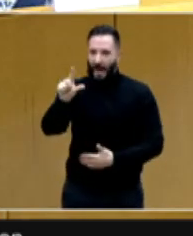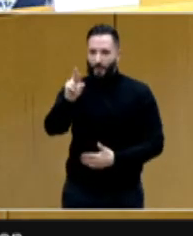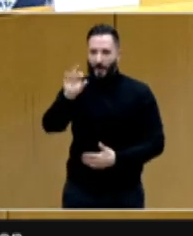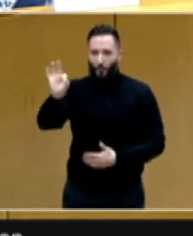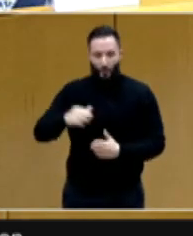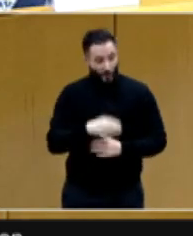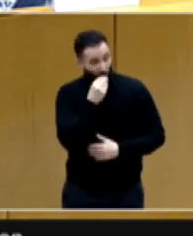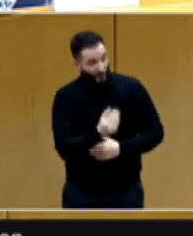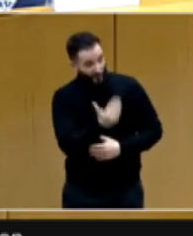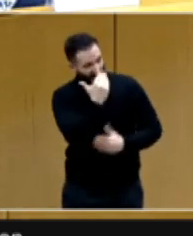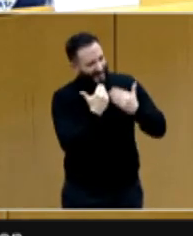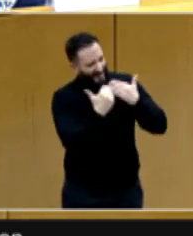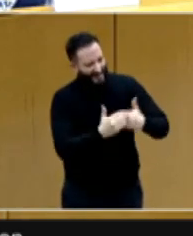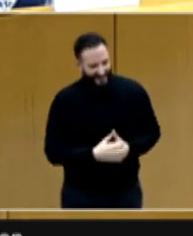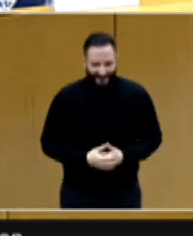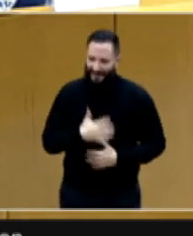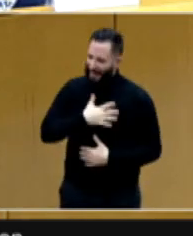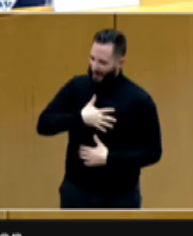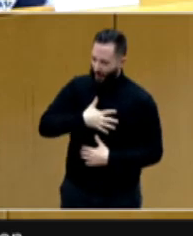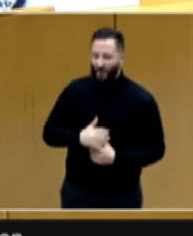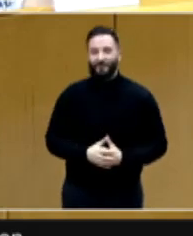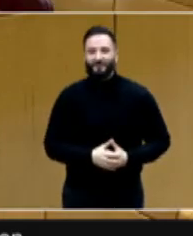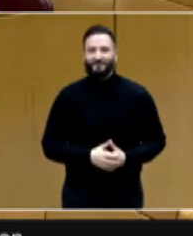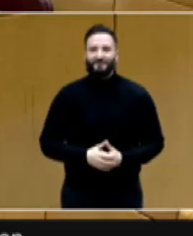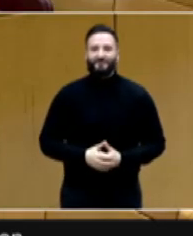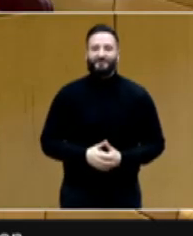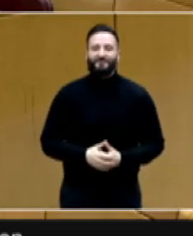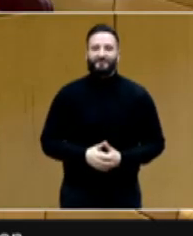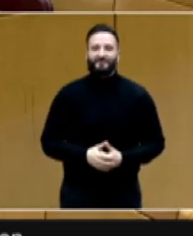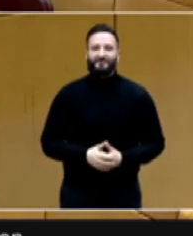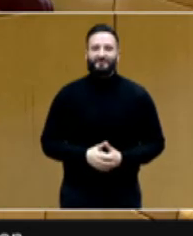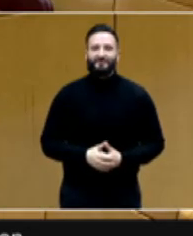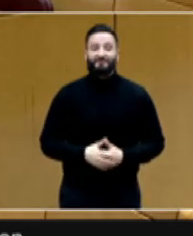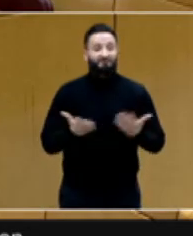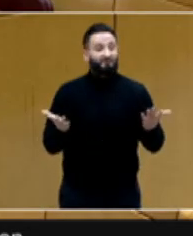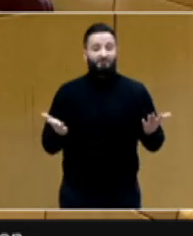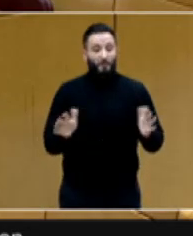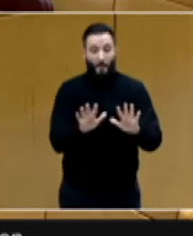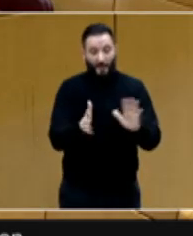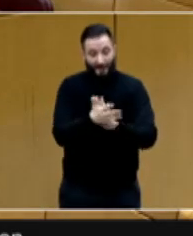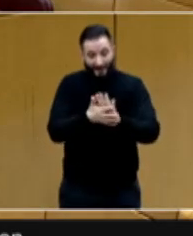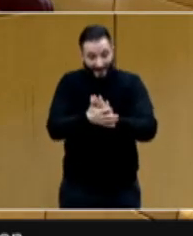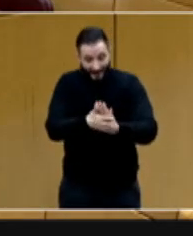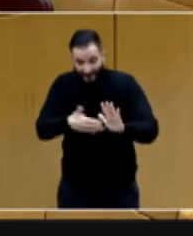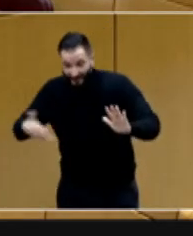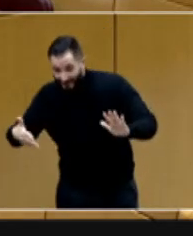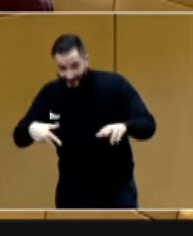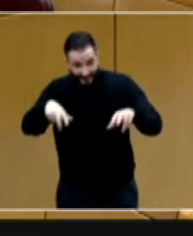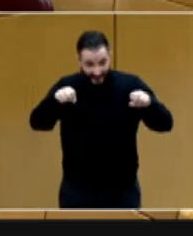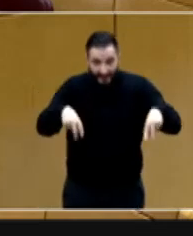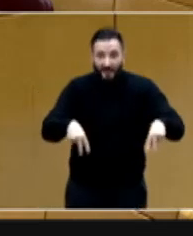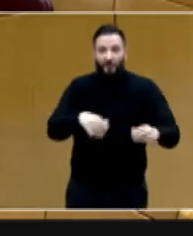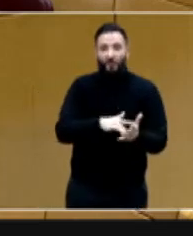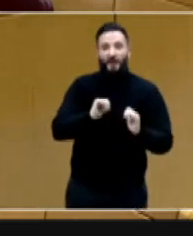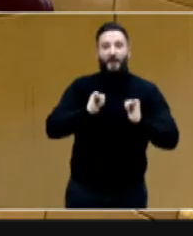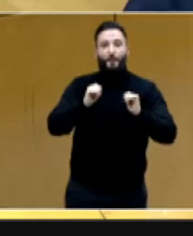Buenos días Muchas gracias Un placer sin más problemas menos voy a lanzar